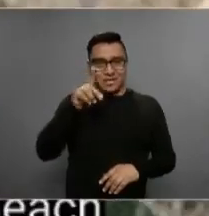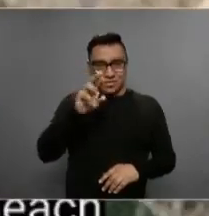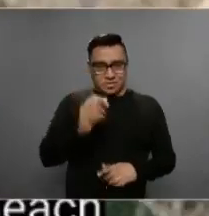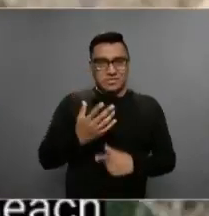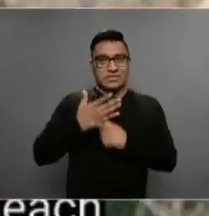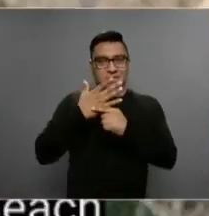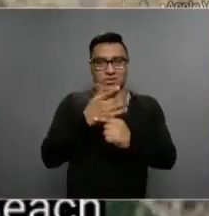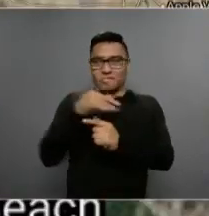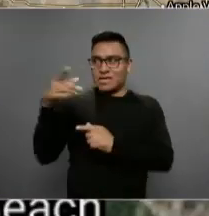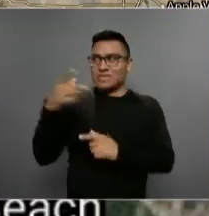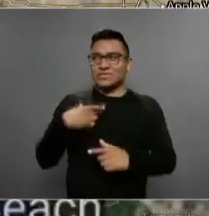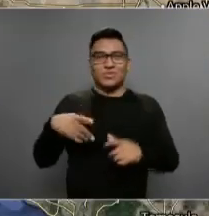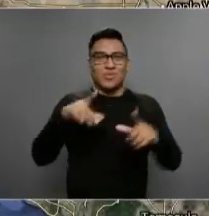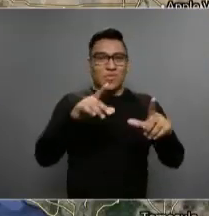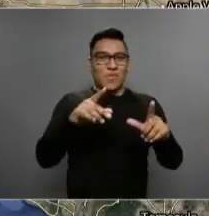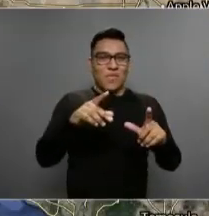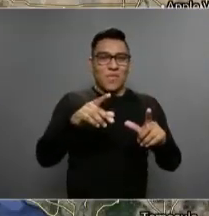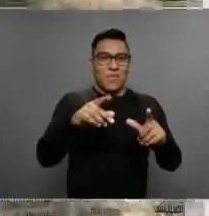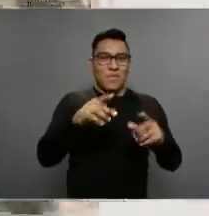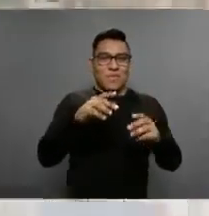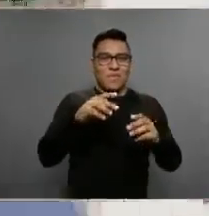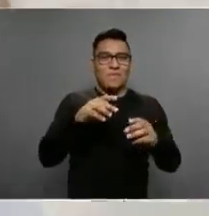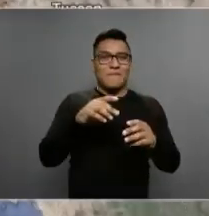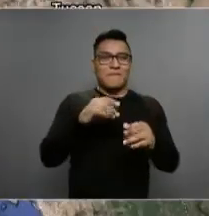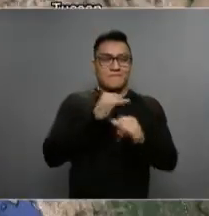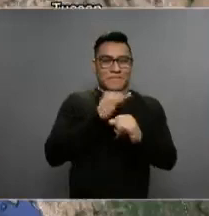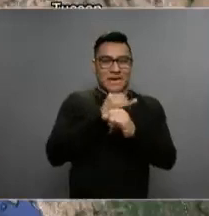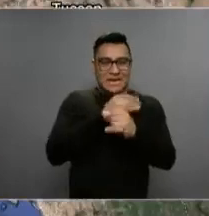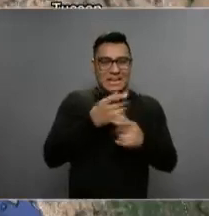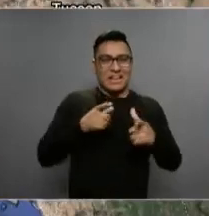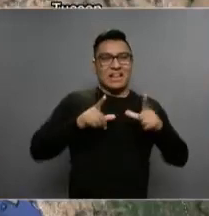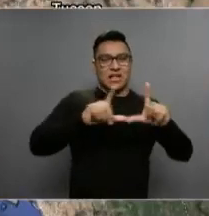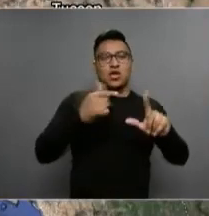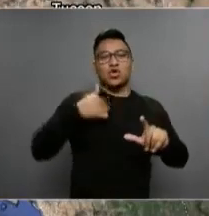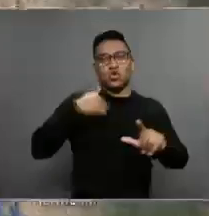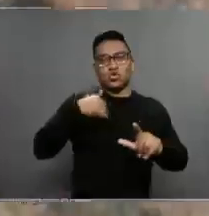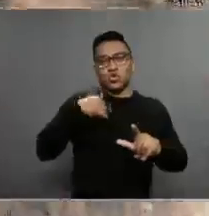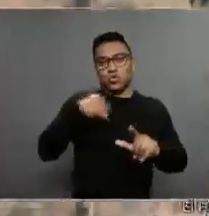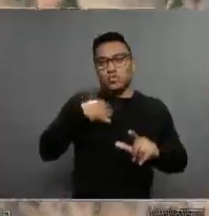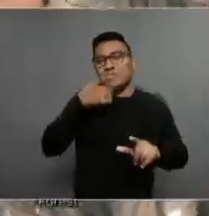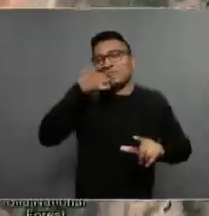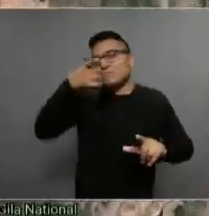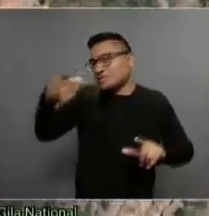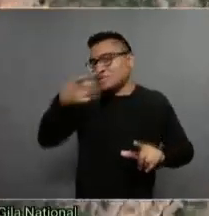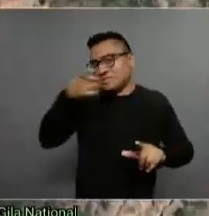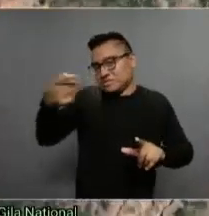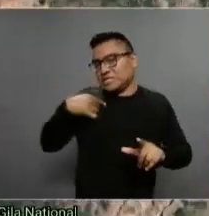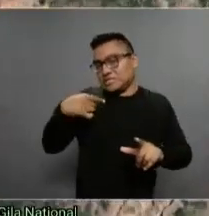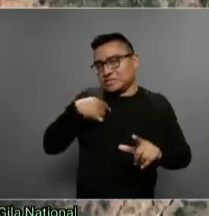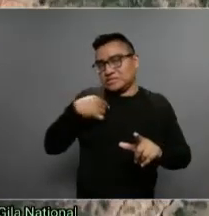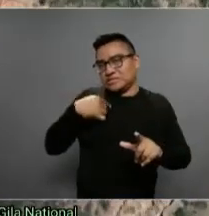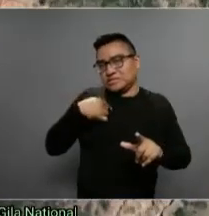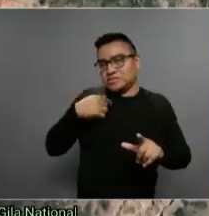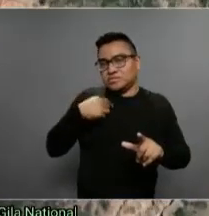a su página. No, bueno, advertí que iba a ser un cebollazo, pero... No, está muy bien, está muy bien. Léeme la